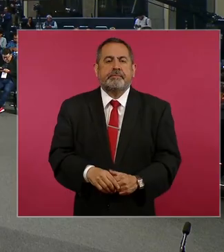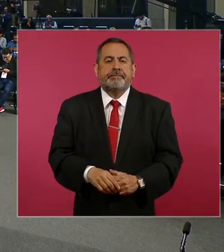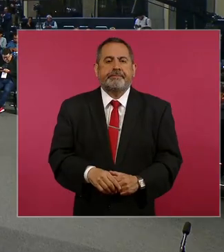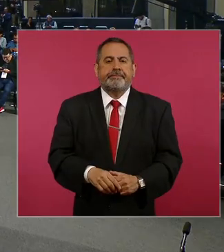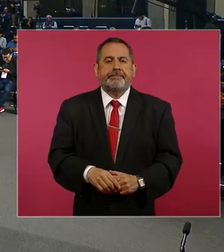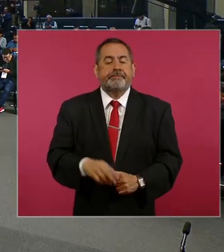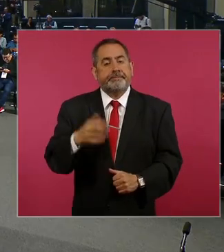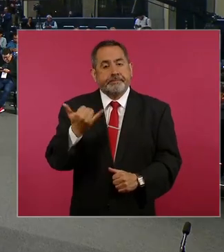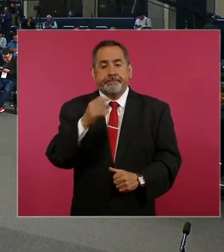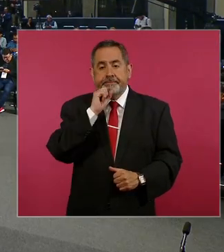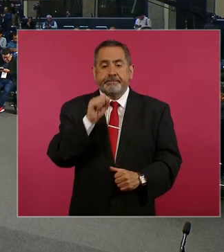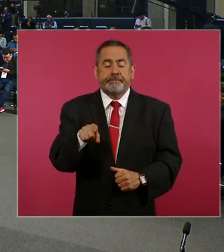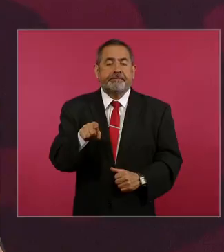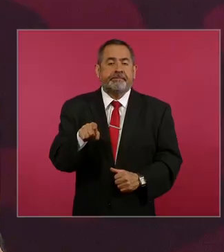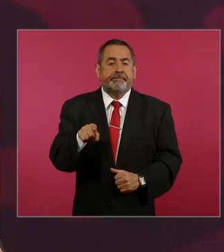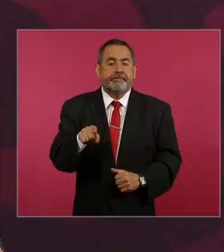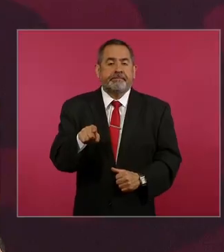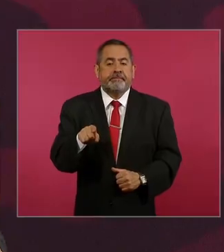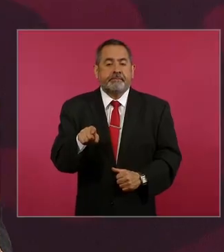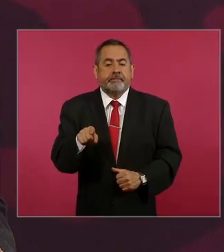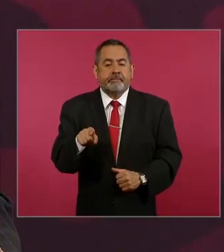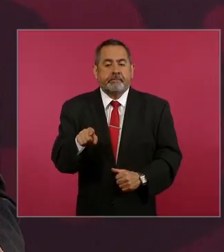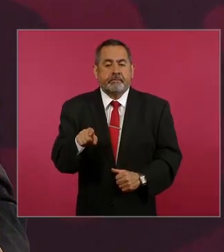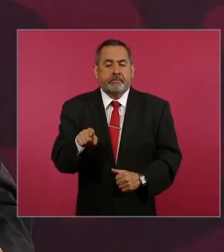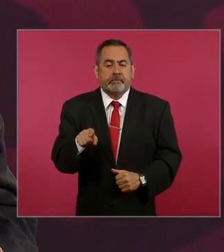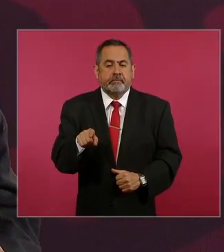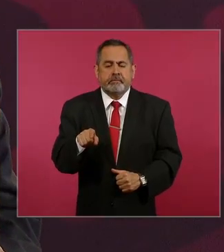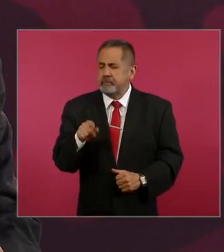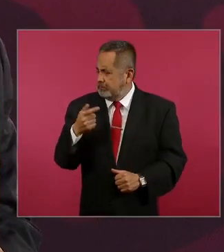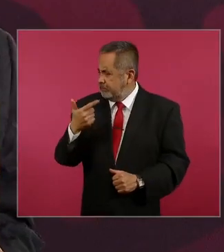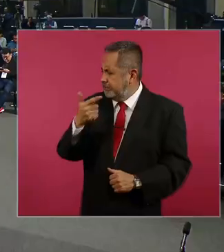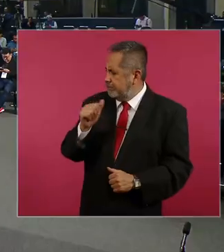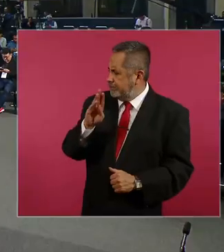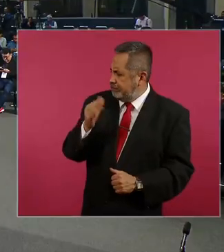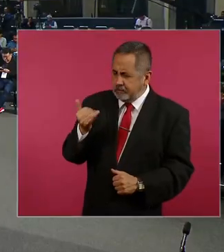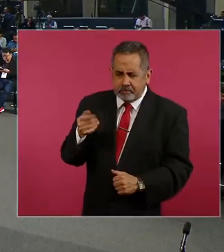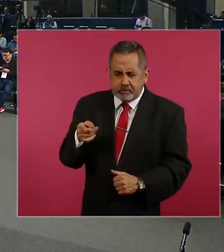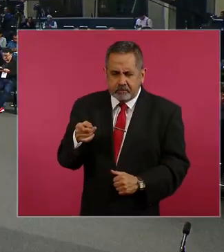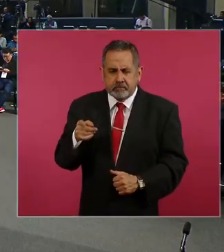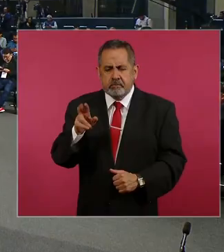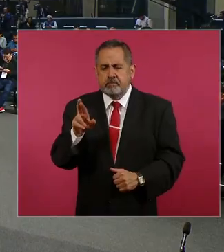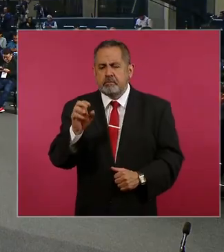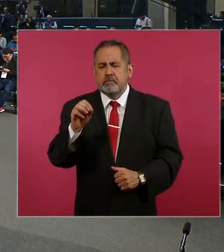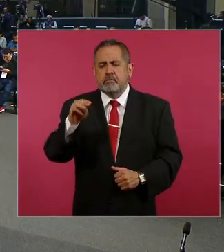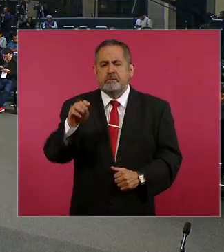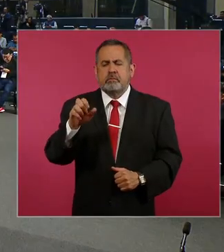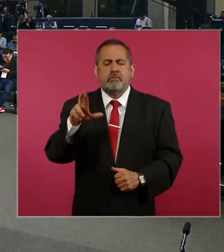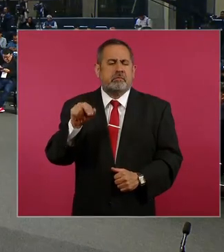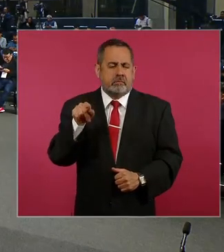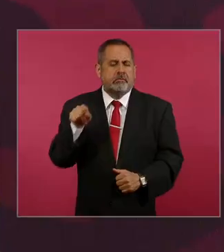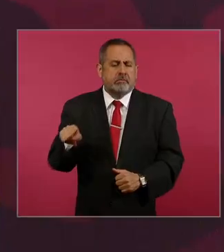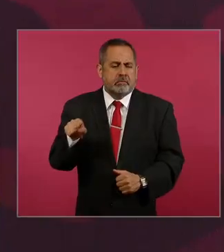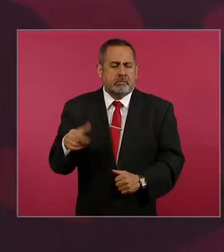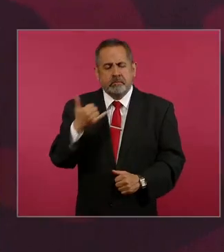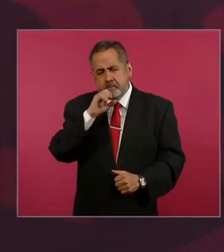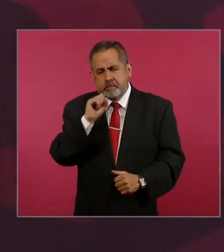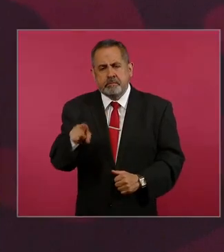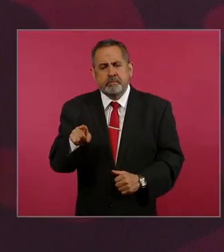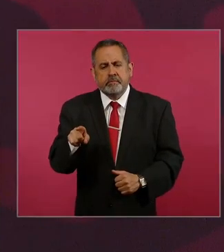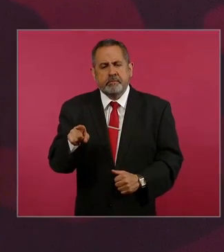y es Gaby, ¿no? Romero. Y